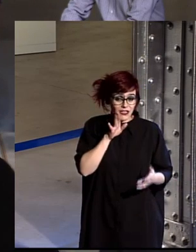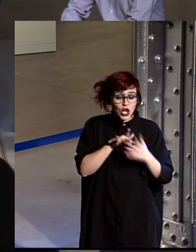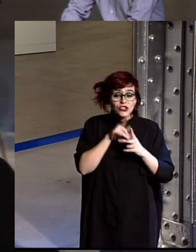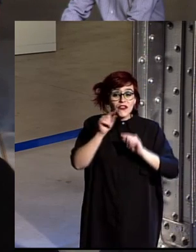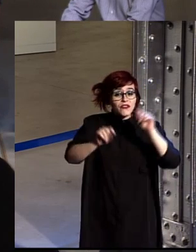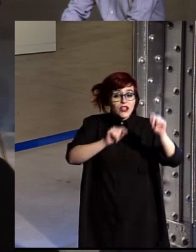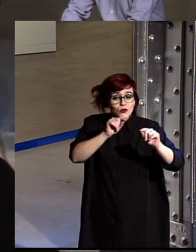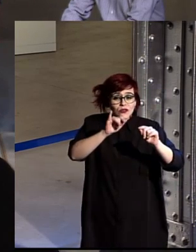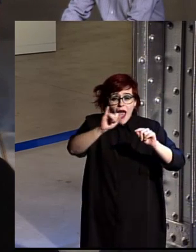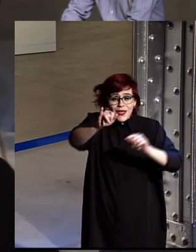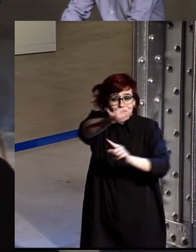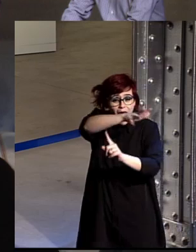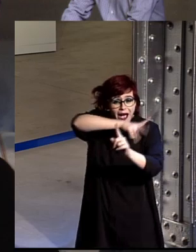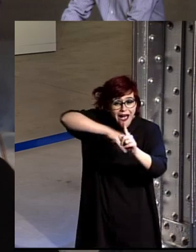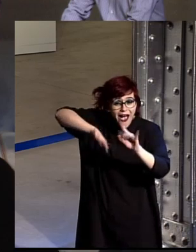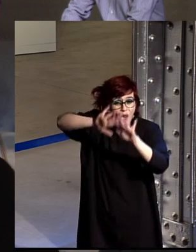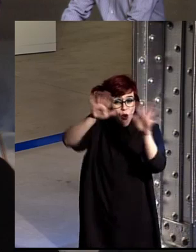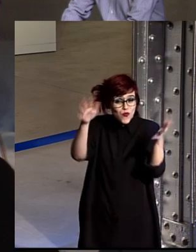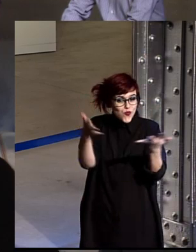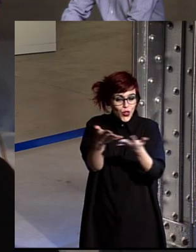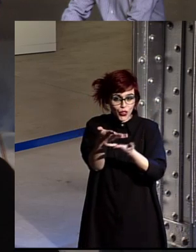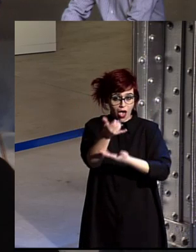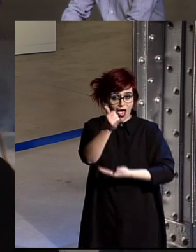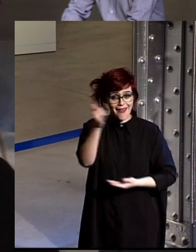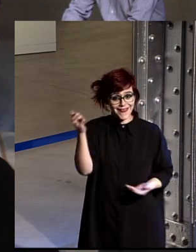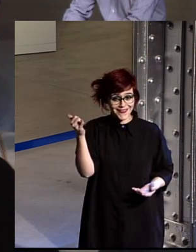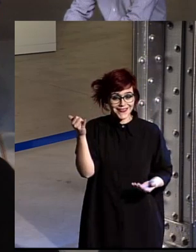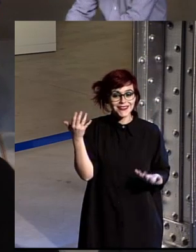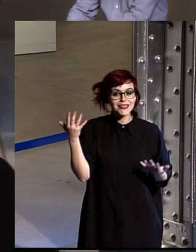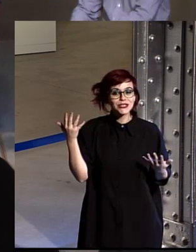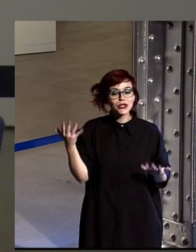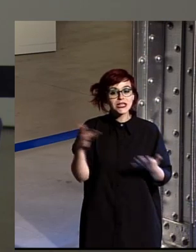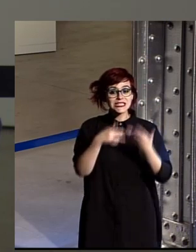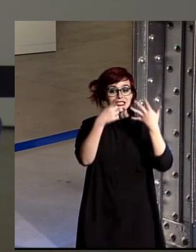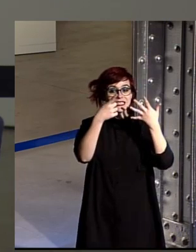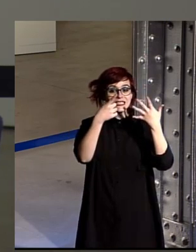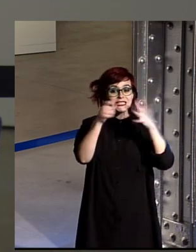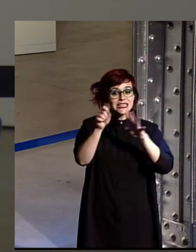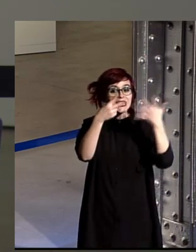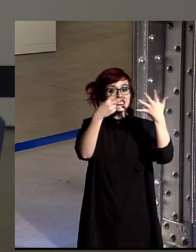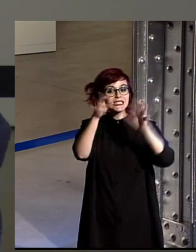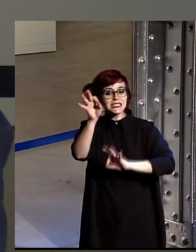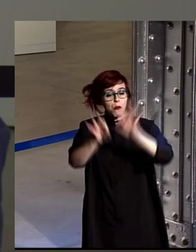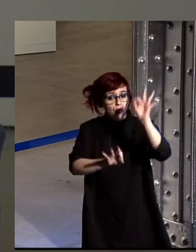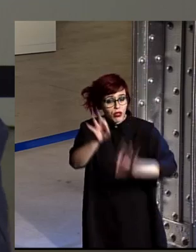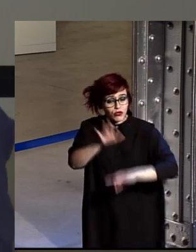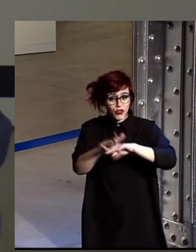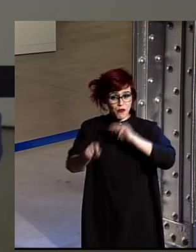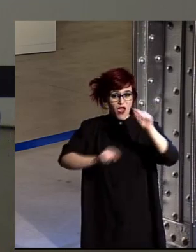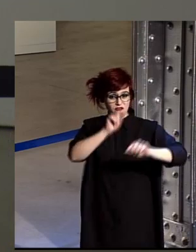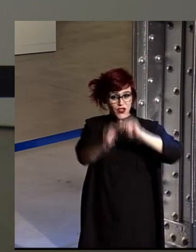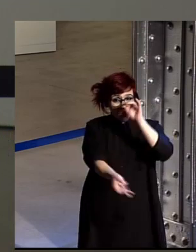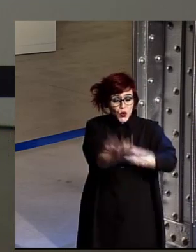todas partes, ¿no? También pongo ejemplos de, claro, el 60-70% de estas infecciones